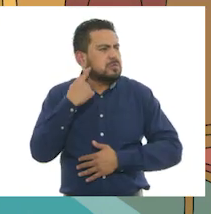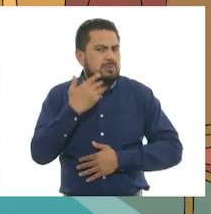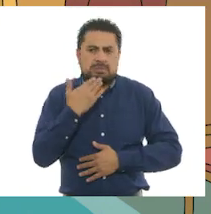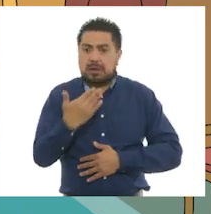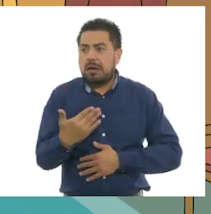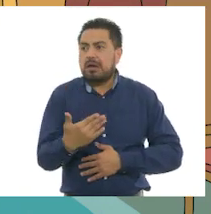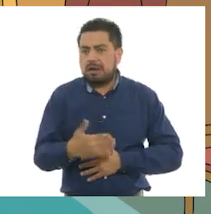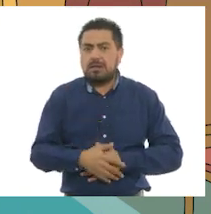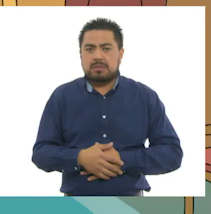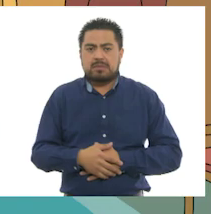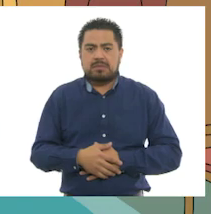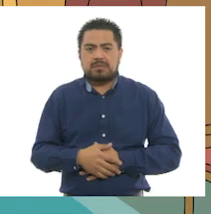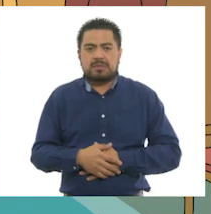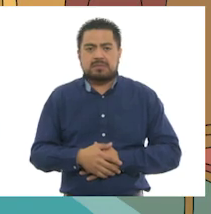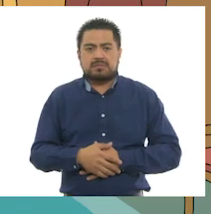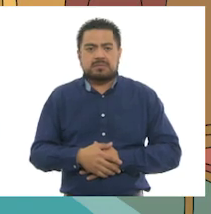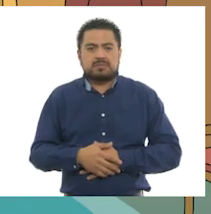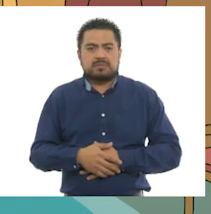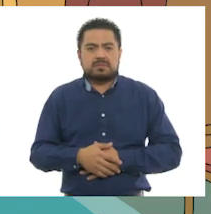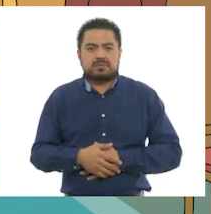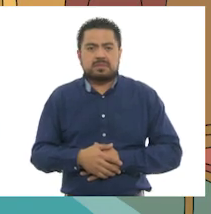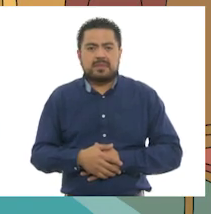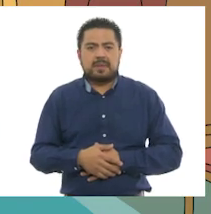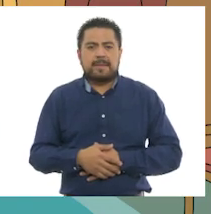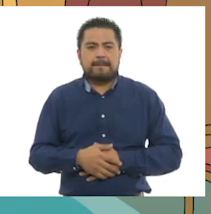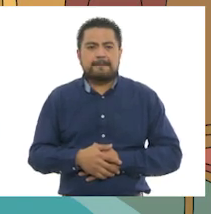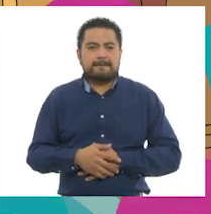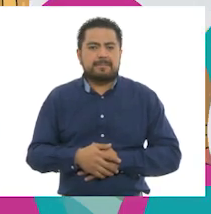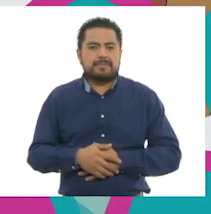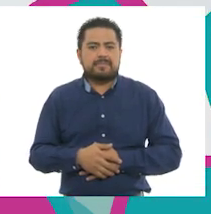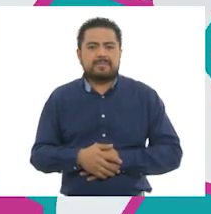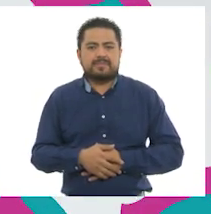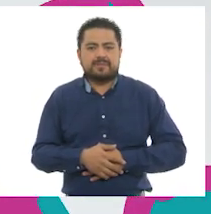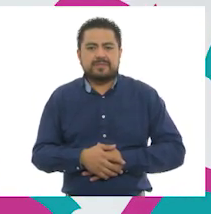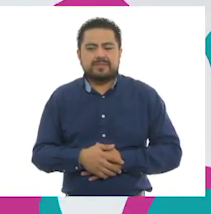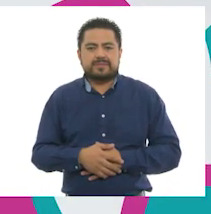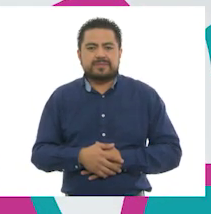bien. Dale con el taconazo.